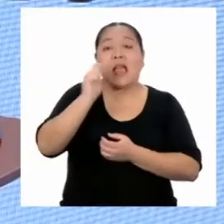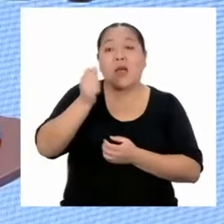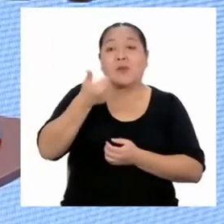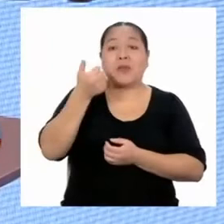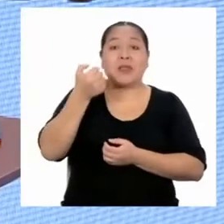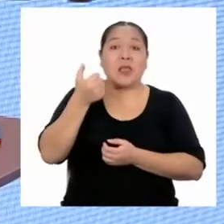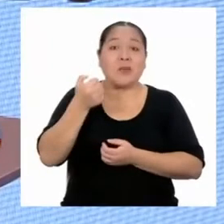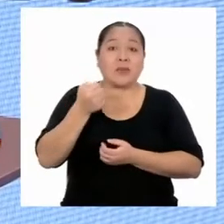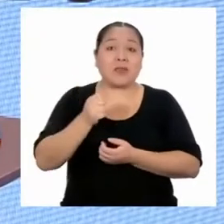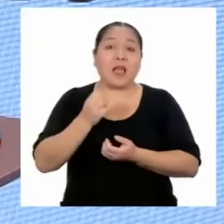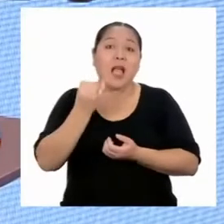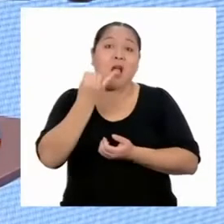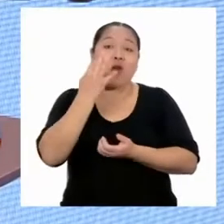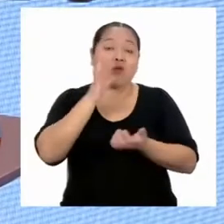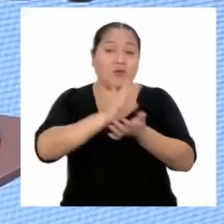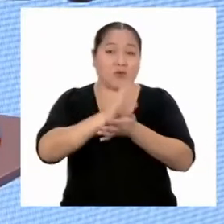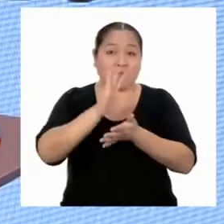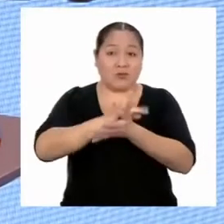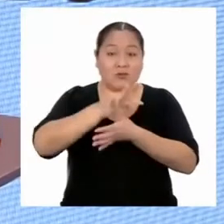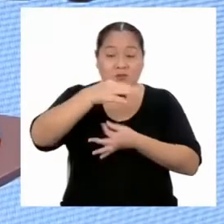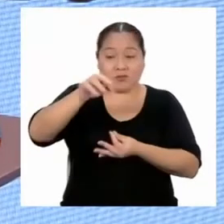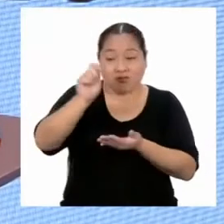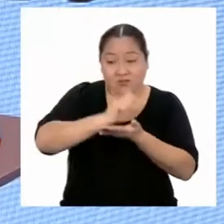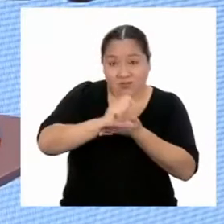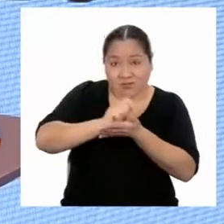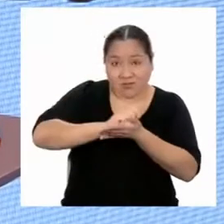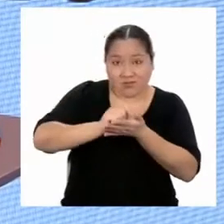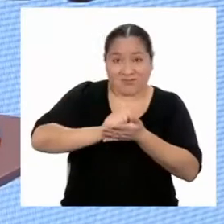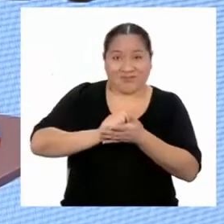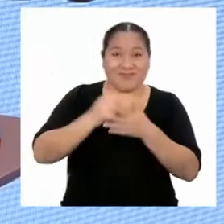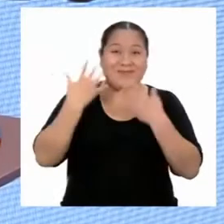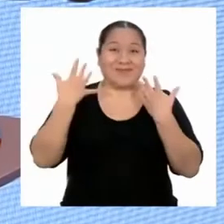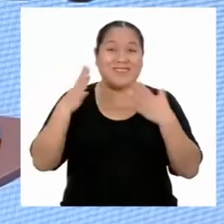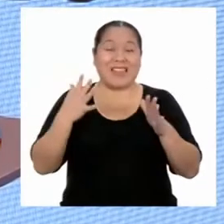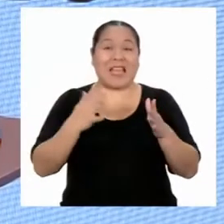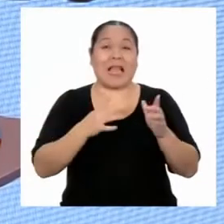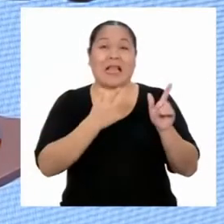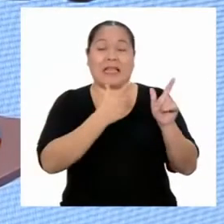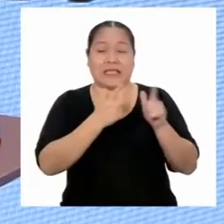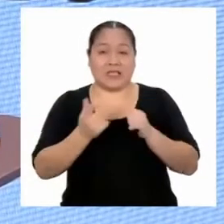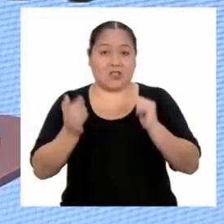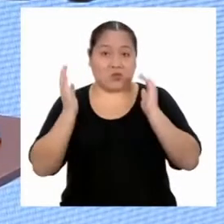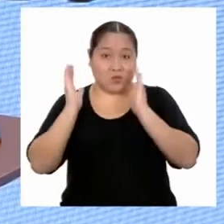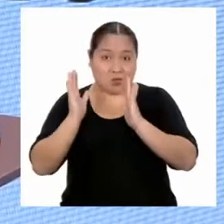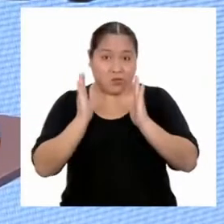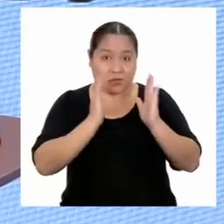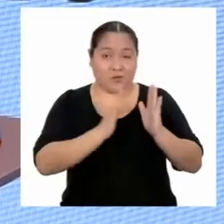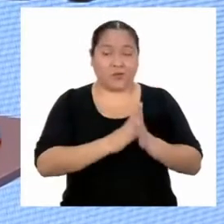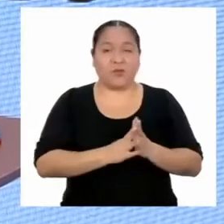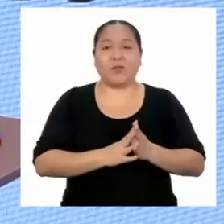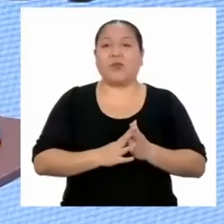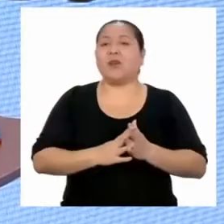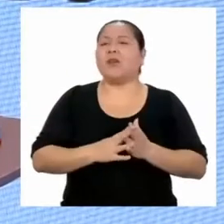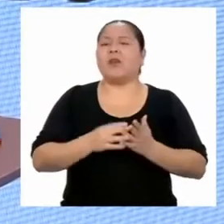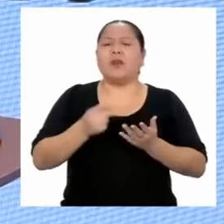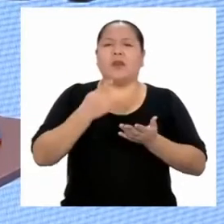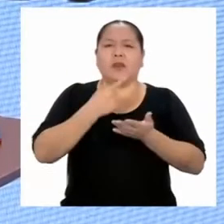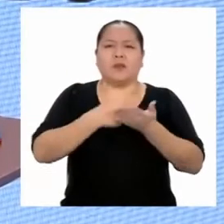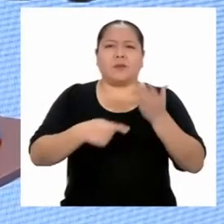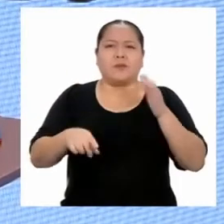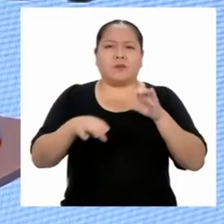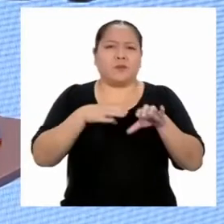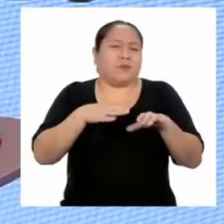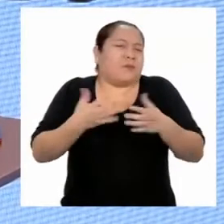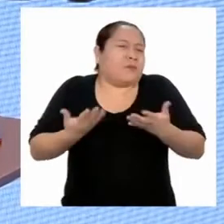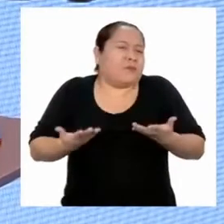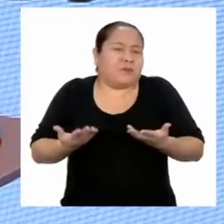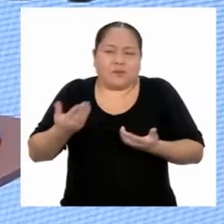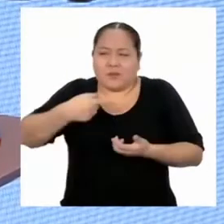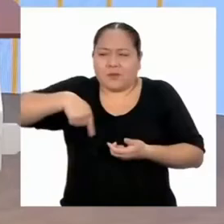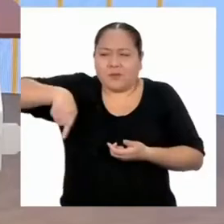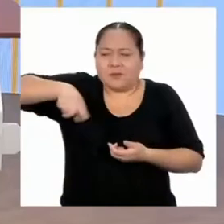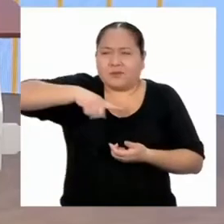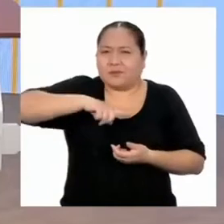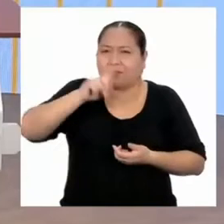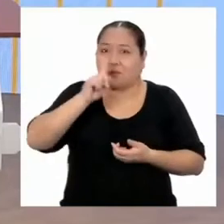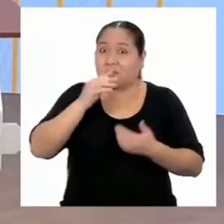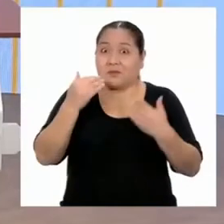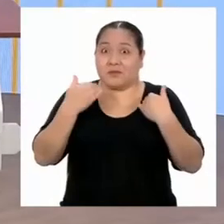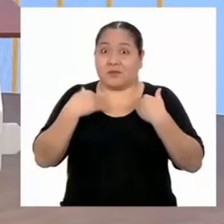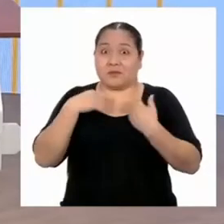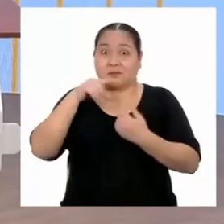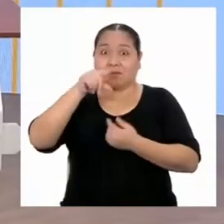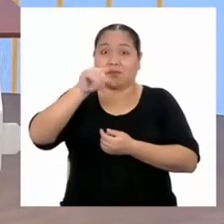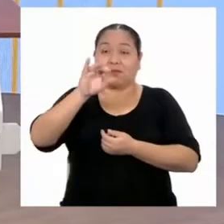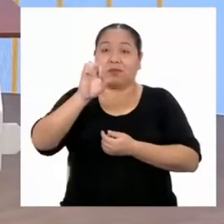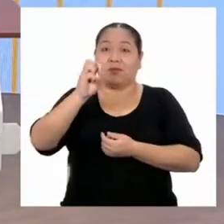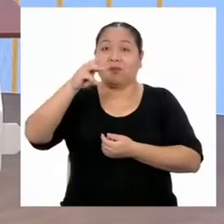hojas para tomar apuntes. Ahora sí, ya que estamos preparados, ¿qué sería de nosotros sin la geometría? Te